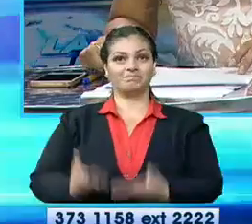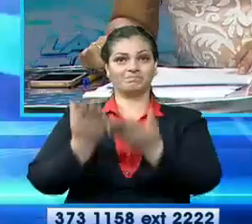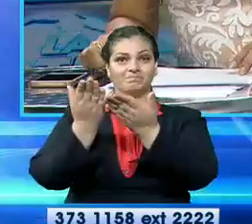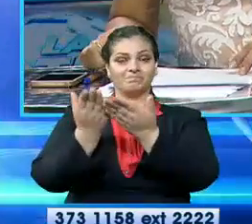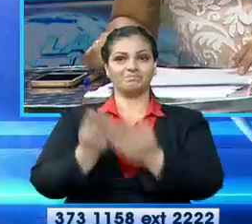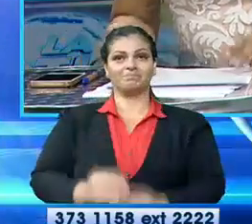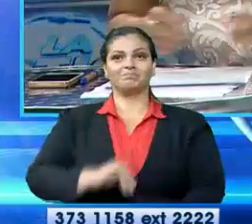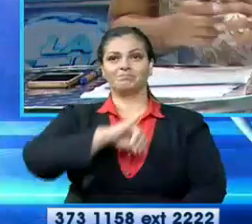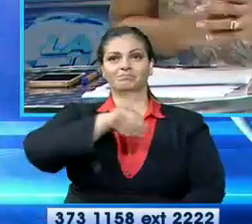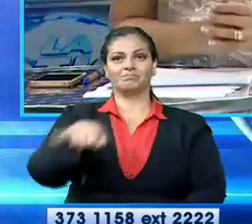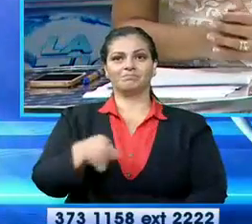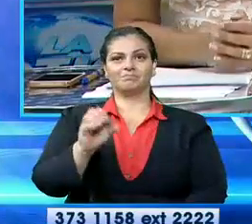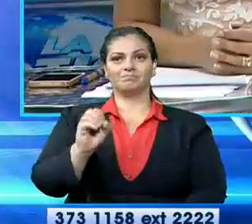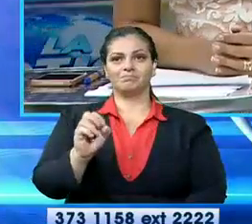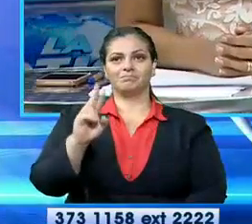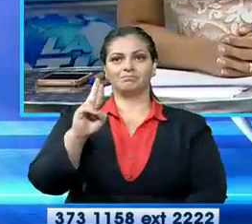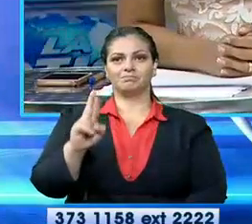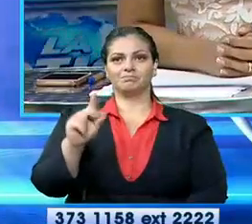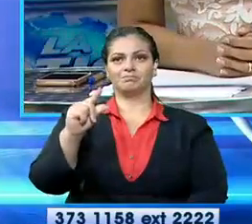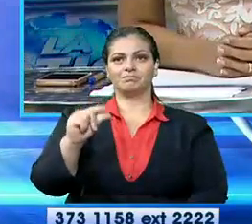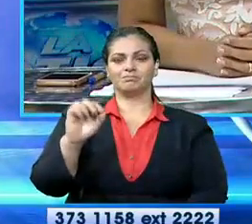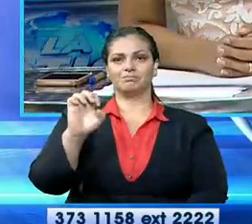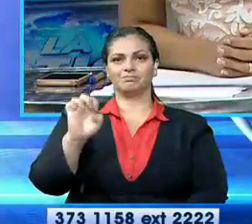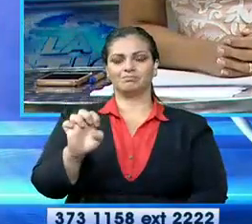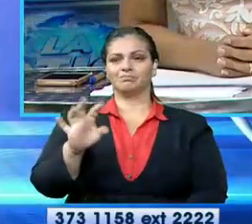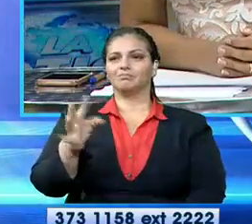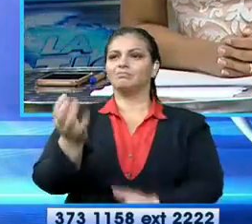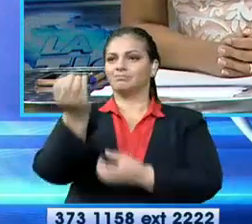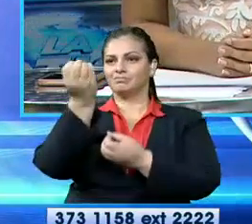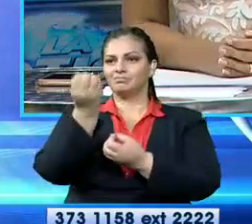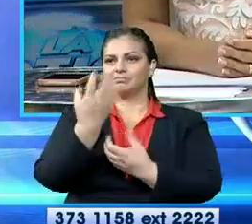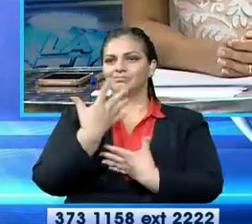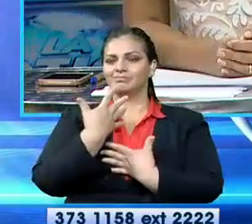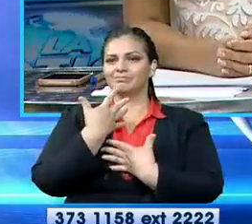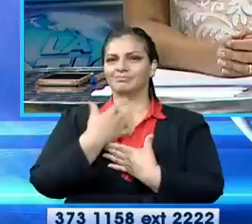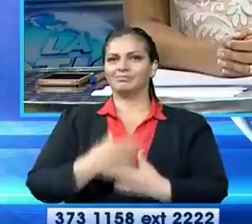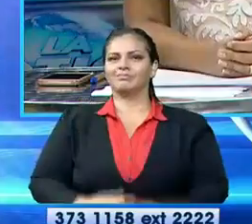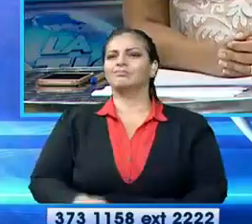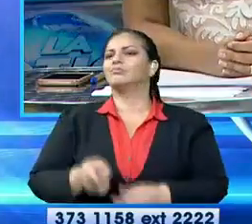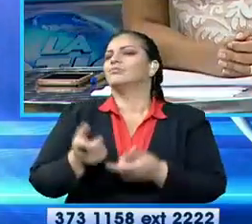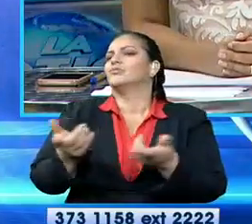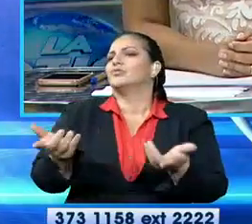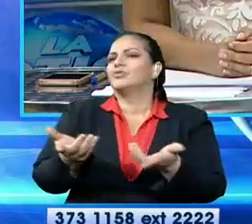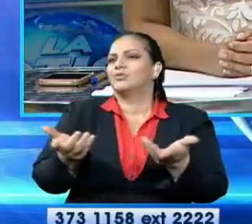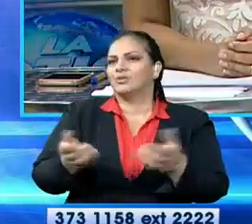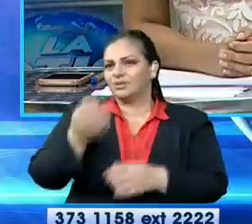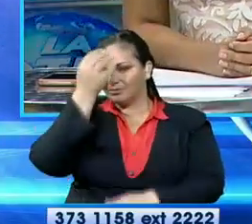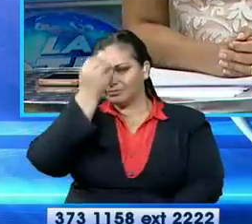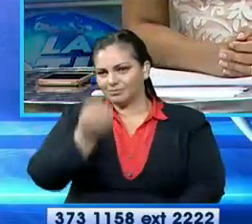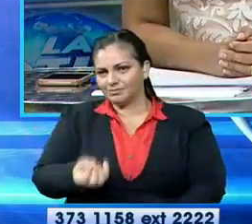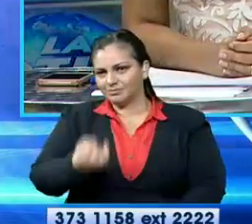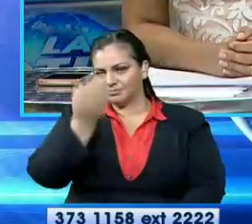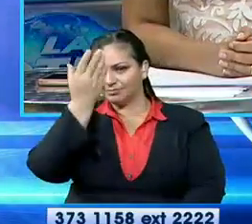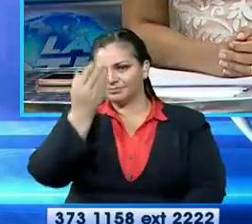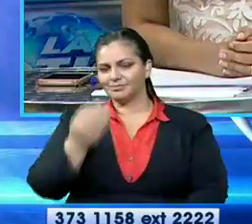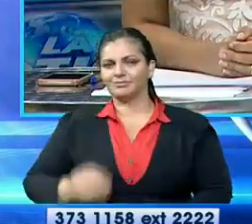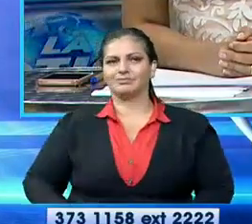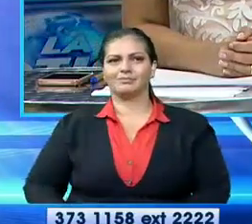caminos de Guayaquil se encuentra Jorge Salazar, quien está listo para informarnos. ¿Desde qué punto, Jorge? Buenos días.